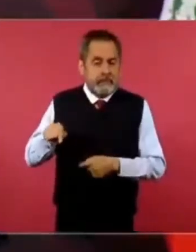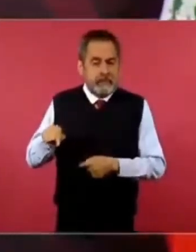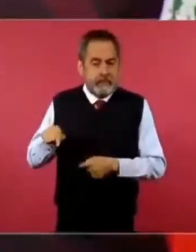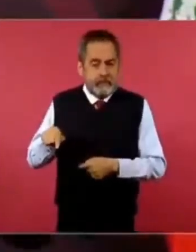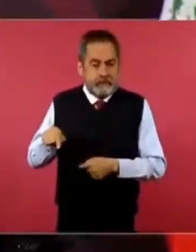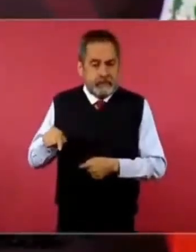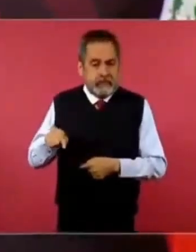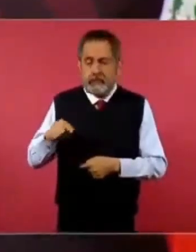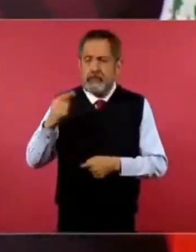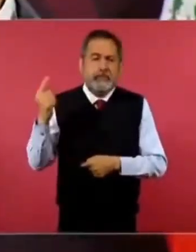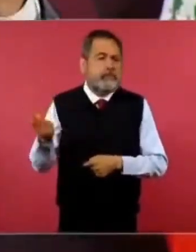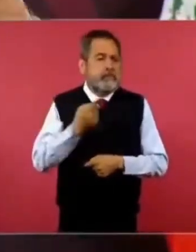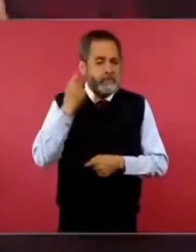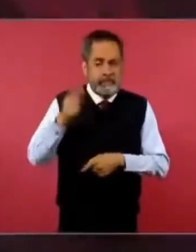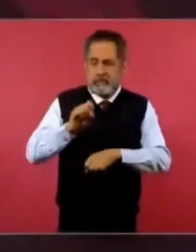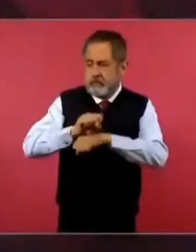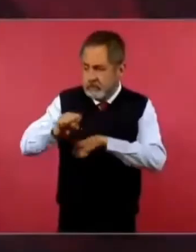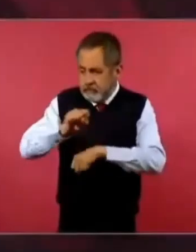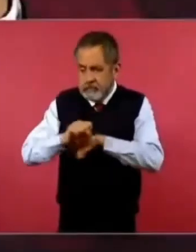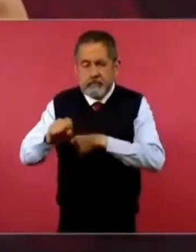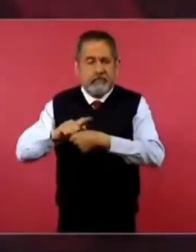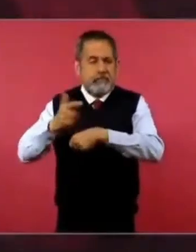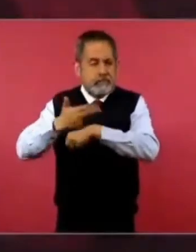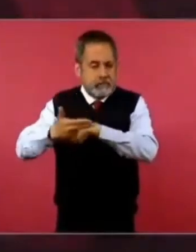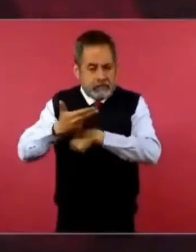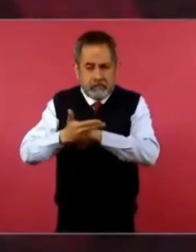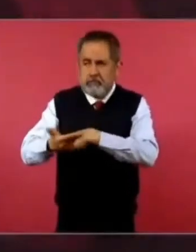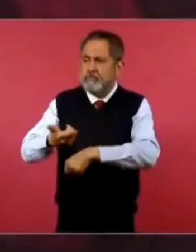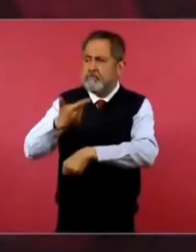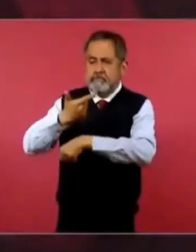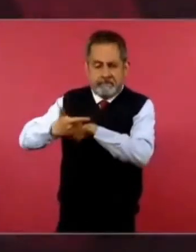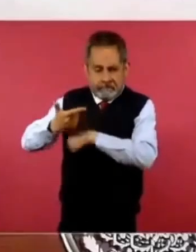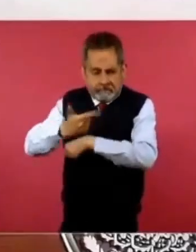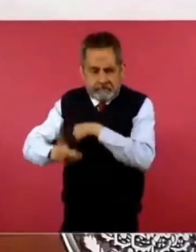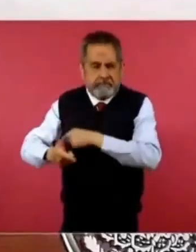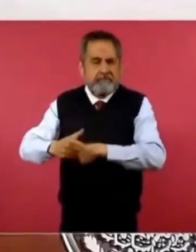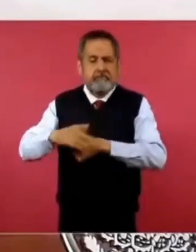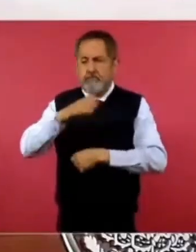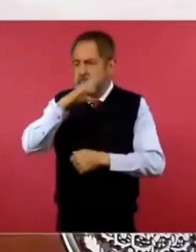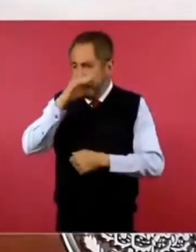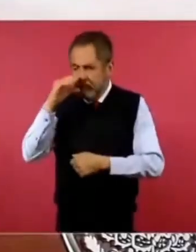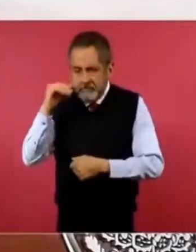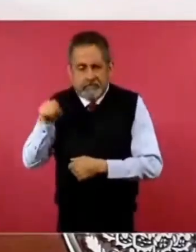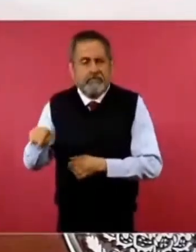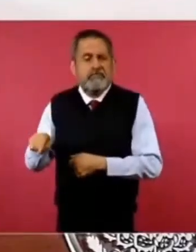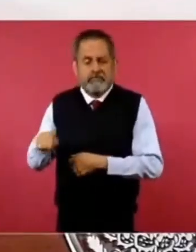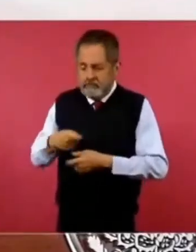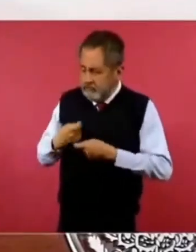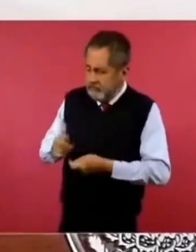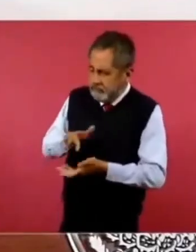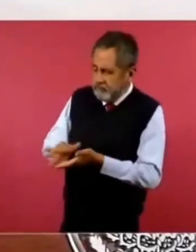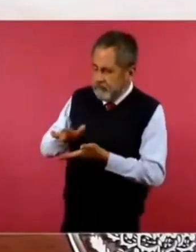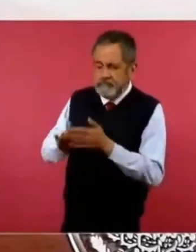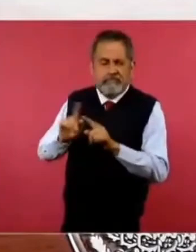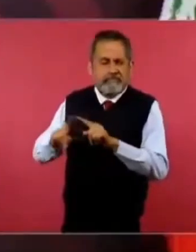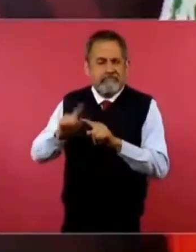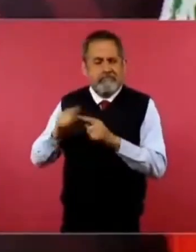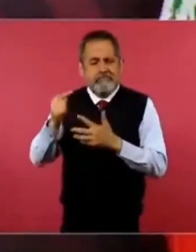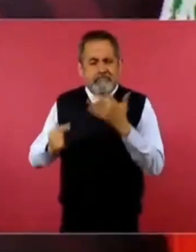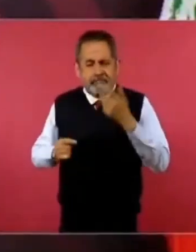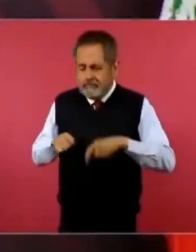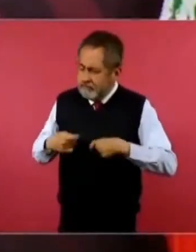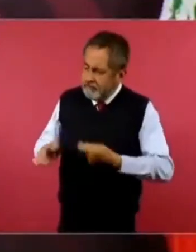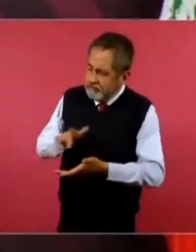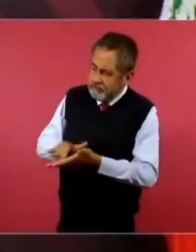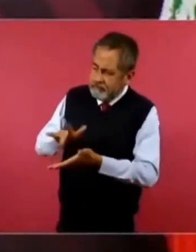en El Salvador, en Honduras, en Guatemala, en Cuba, en todos lados.